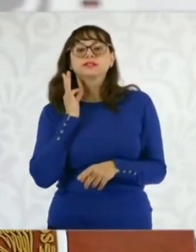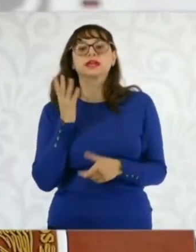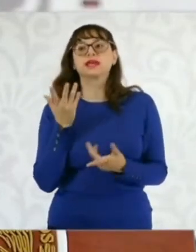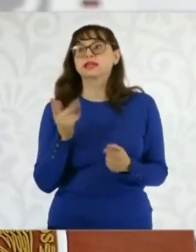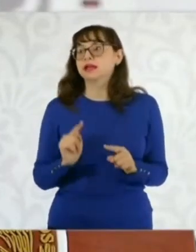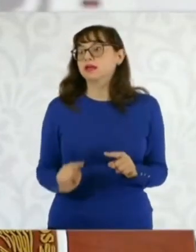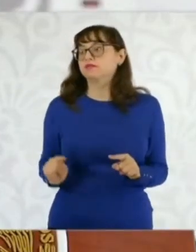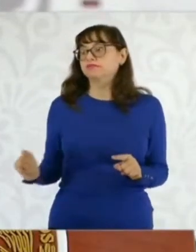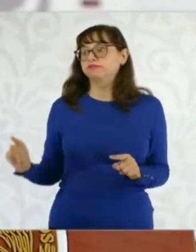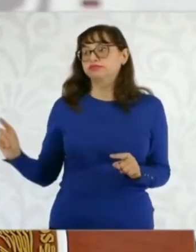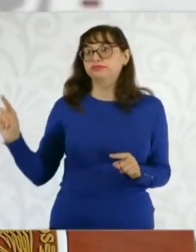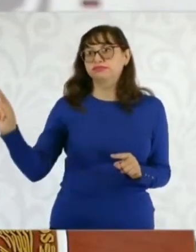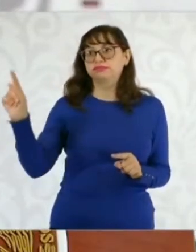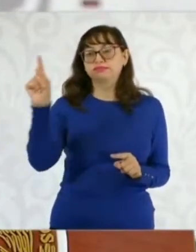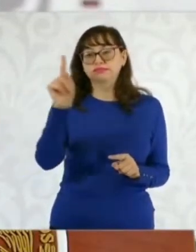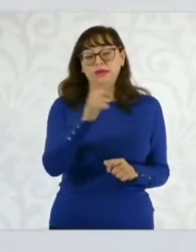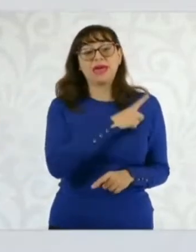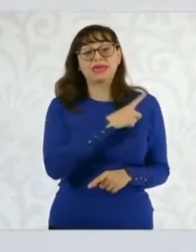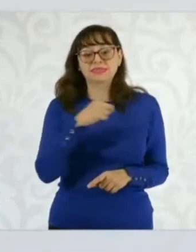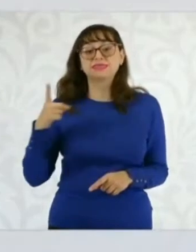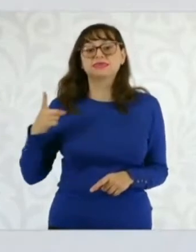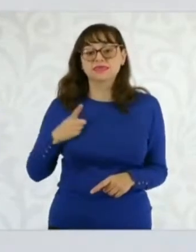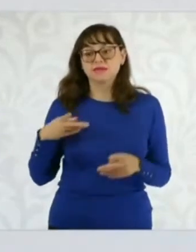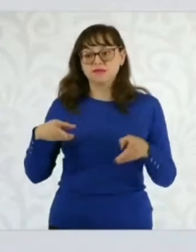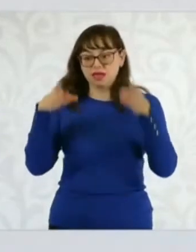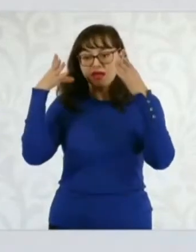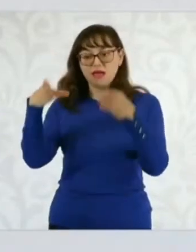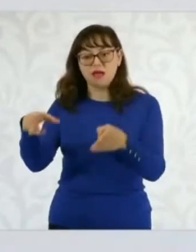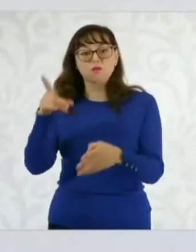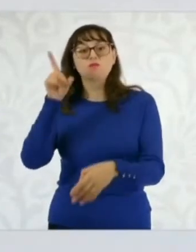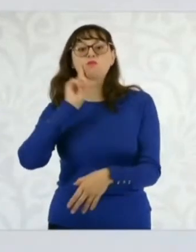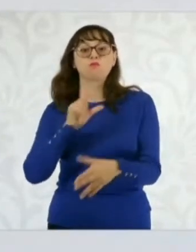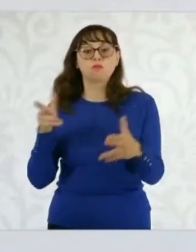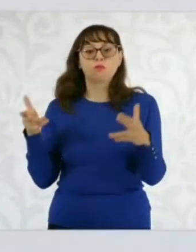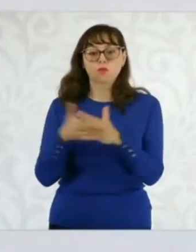estados haya una fiscalía especializada en feminicidios.